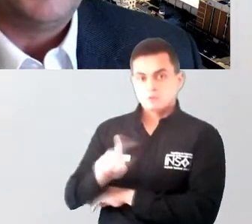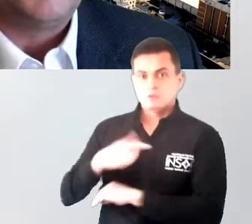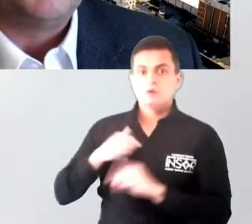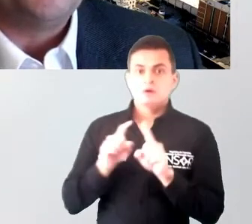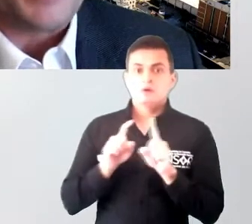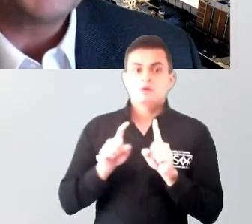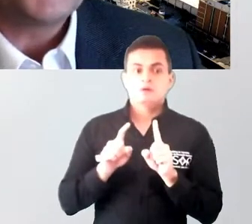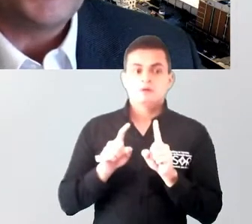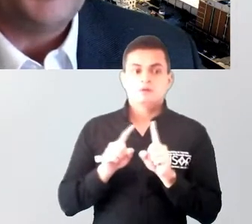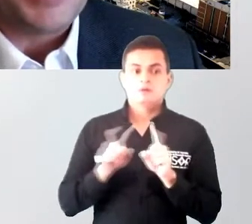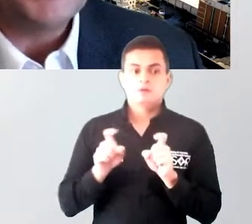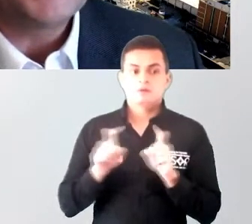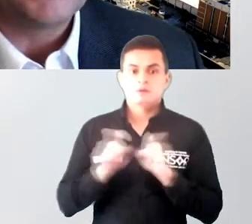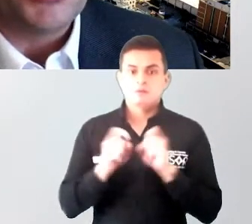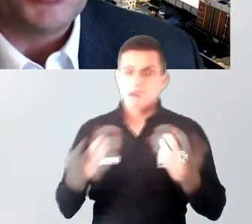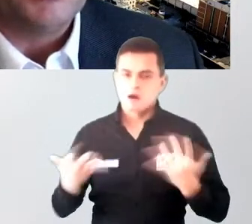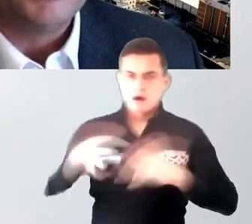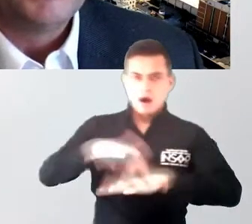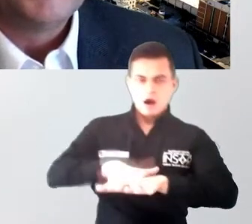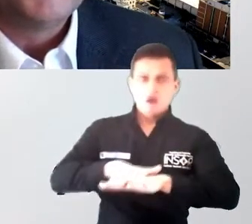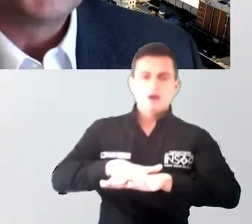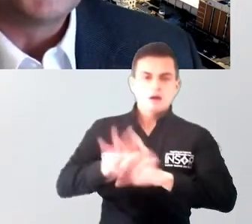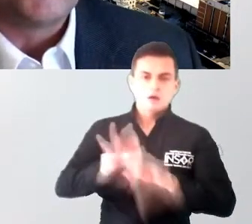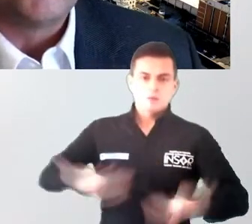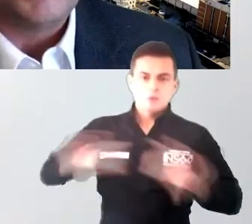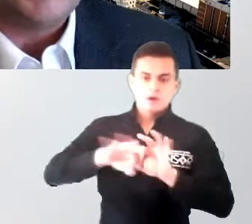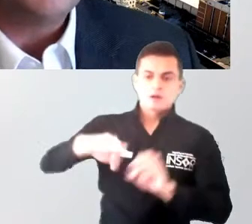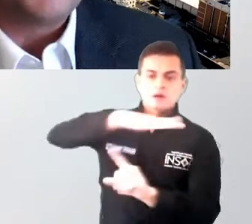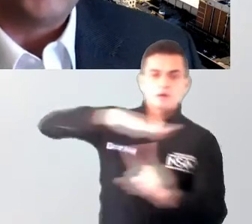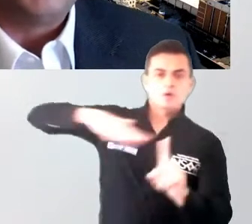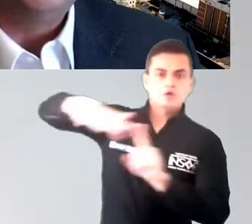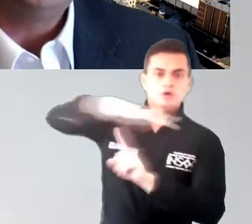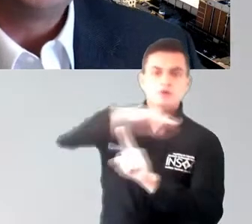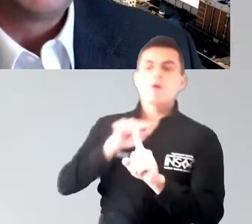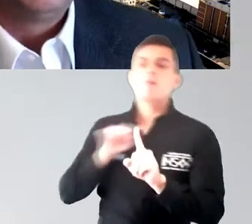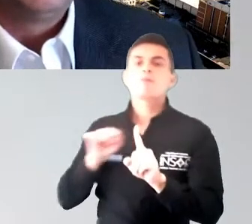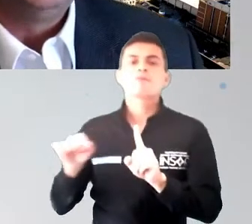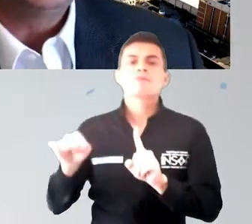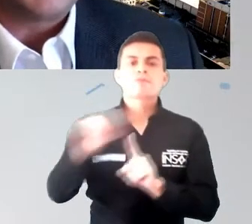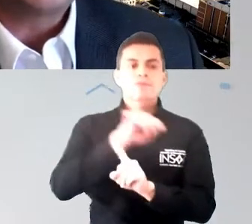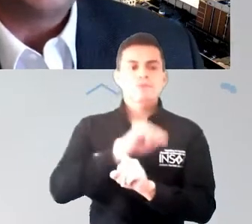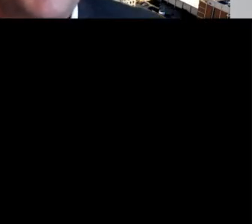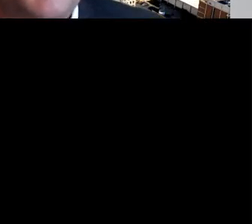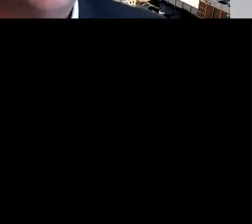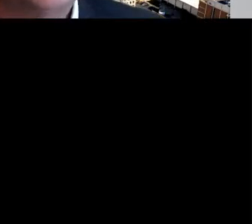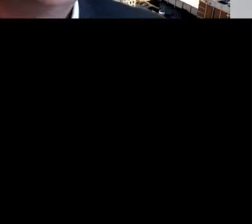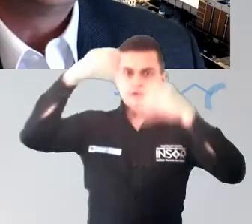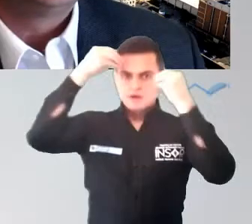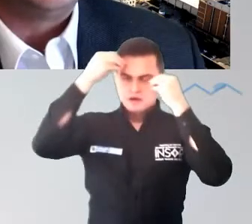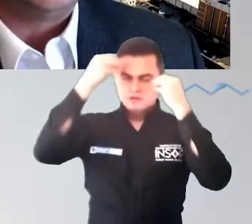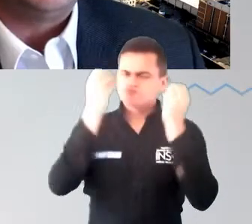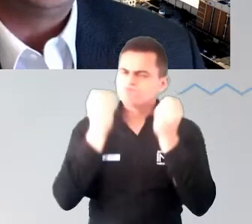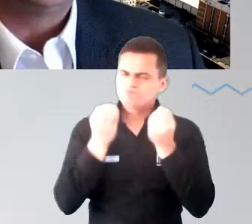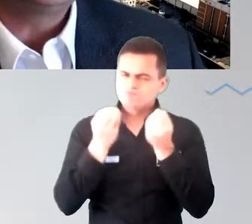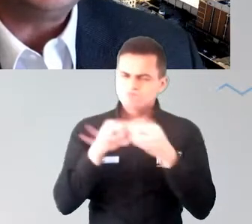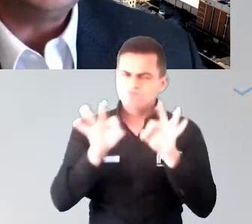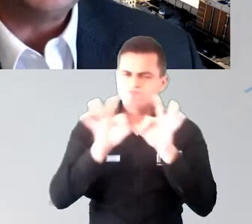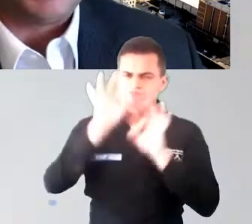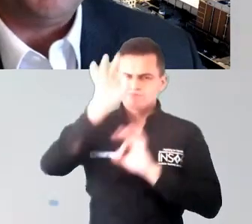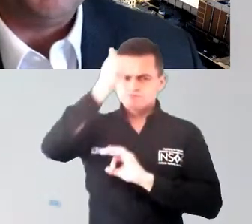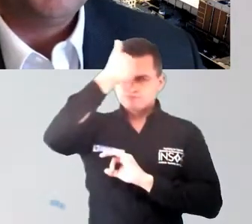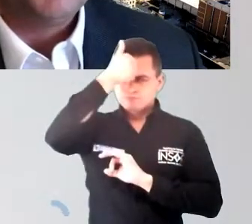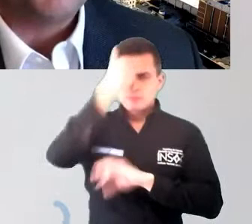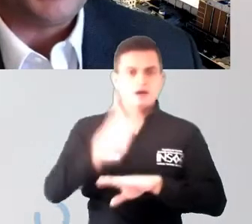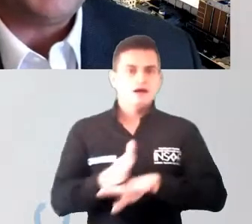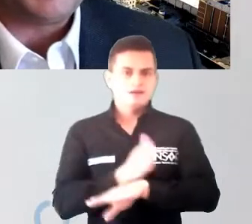modalidad combinada es el contexto y el aprendizaje magistral. Usted, Álvaro, habló